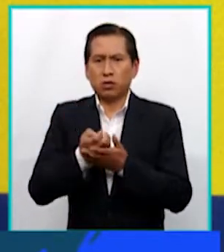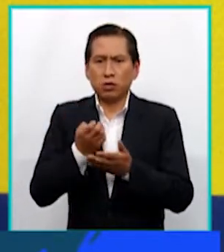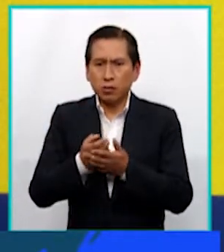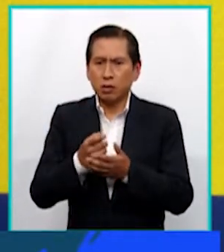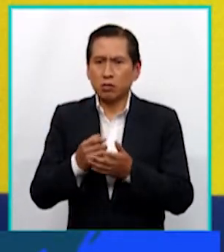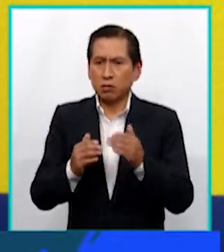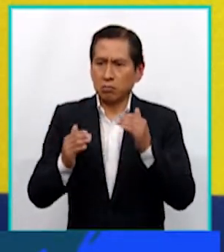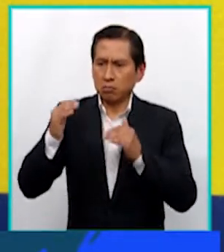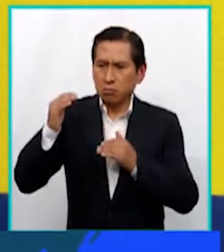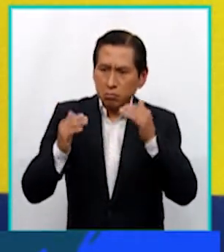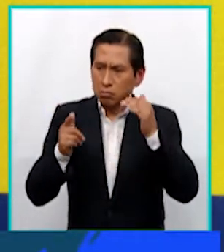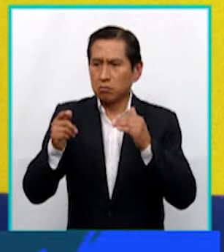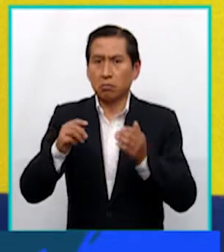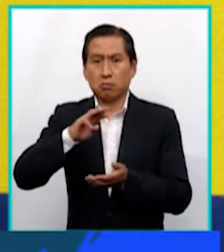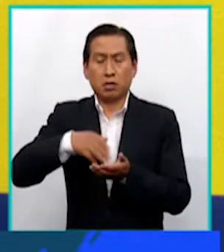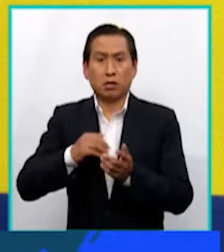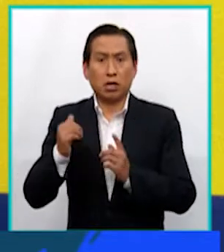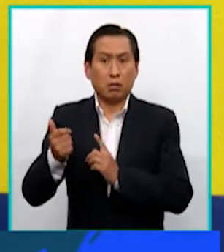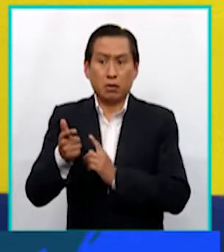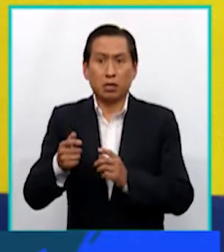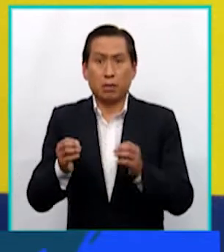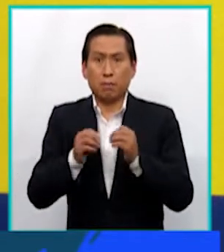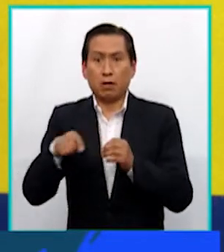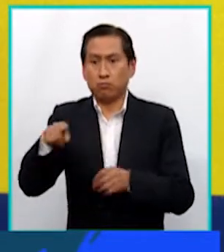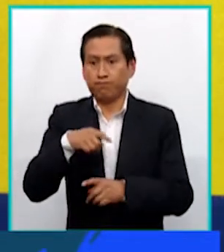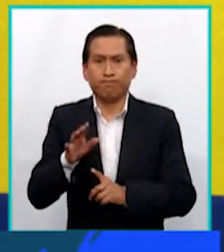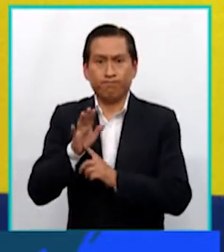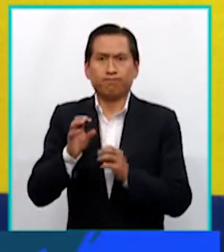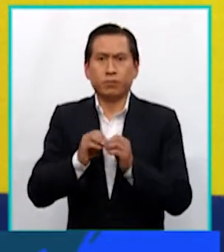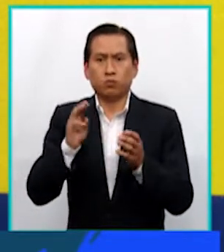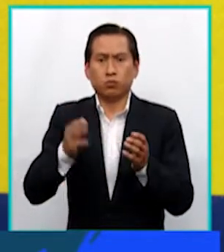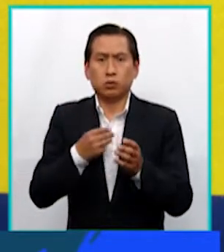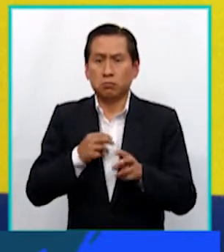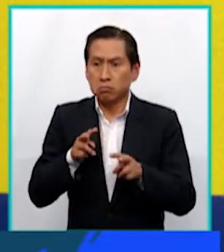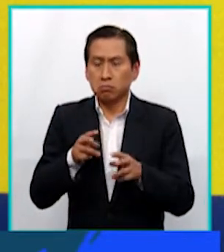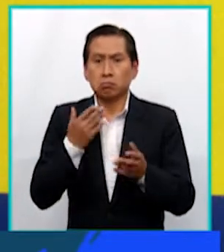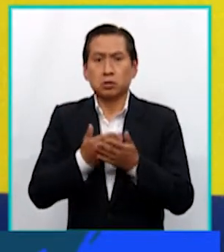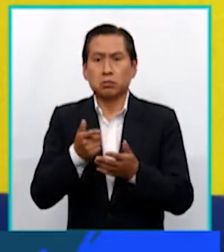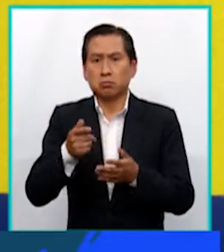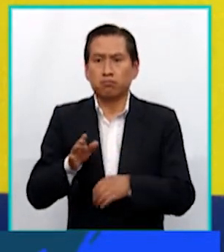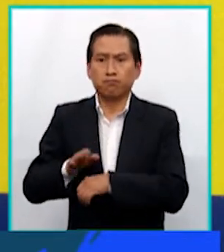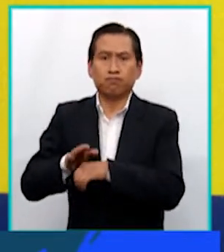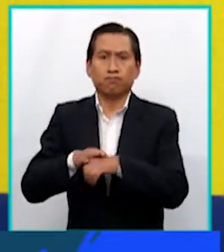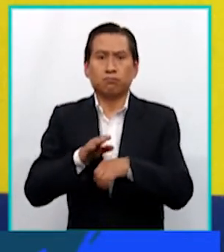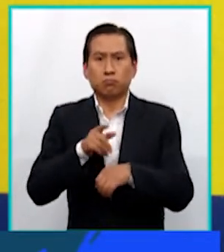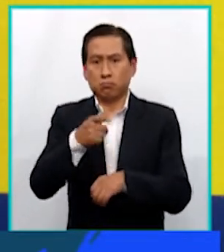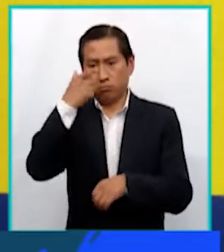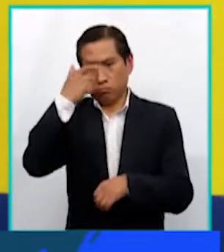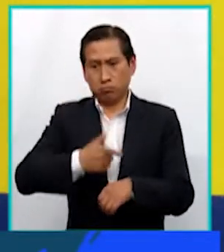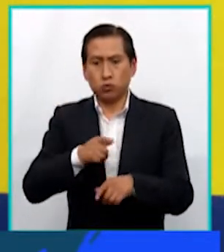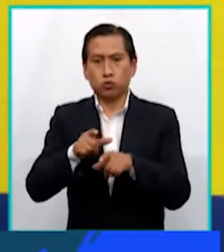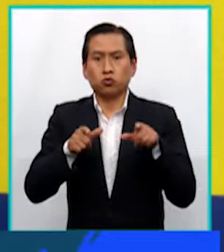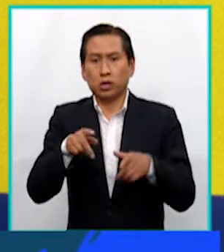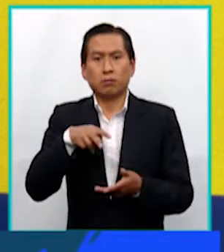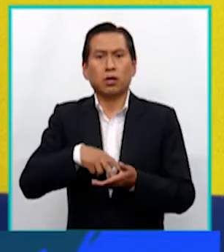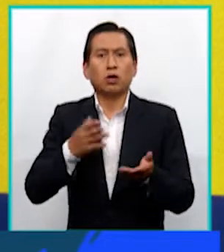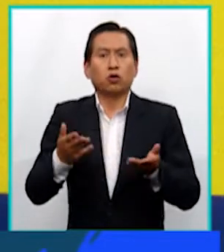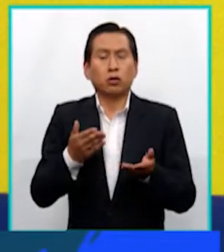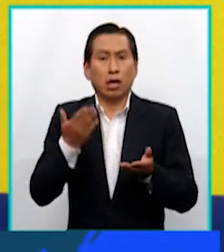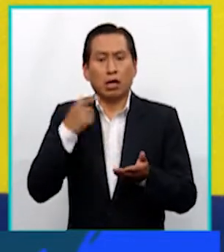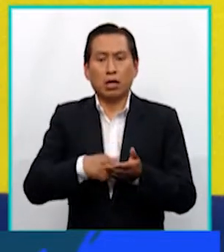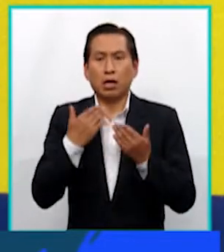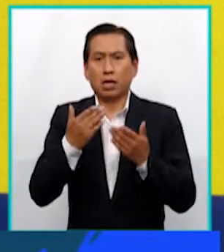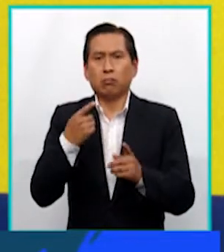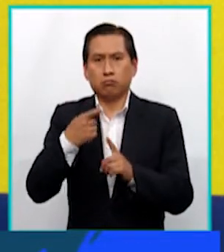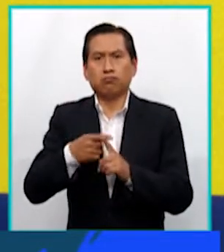tema del medio ambiente, que es uno de los elementos que más ustedes resaltan en sus discos, me parece que hay una conciencia del artista, del lugar donde está parado. Y eso se